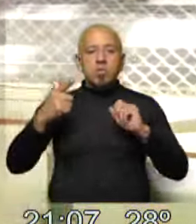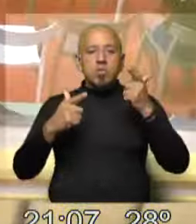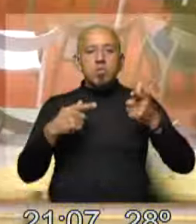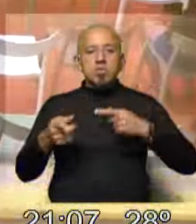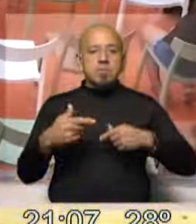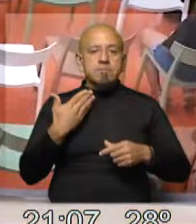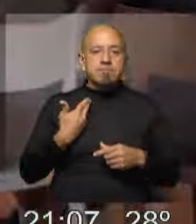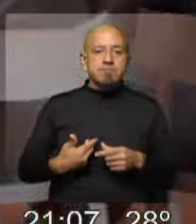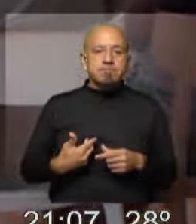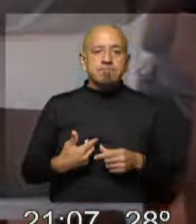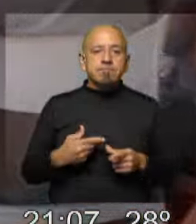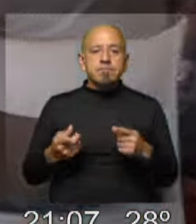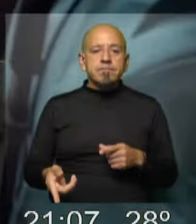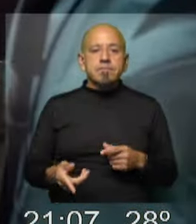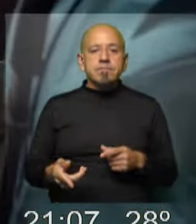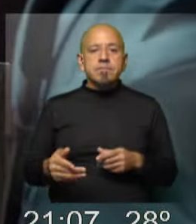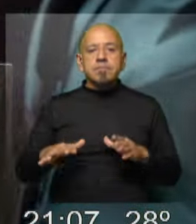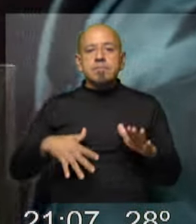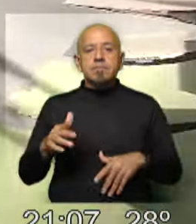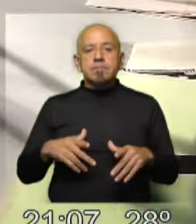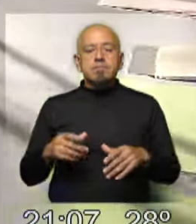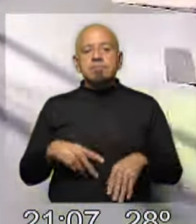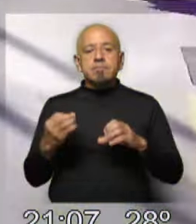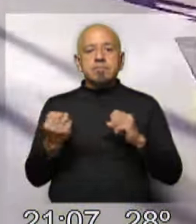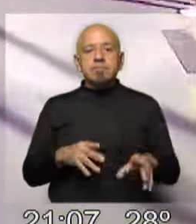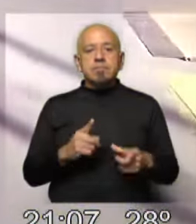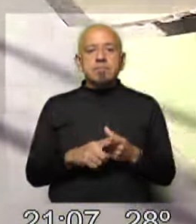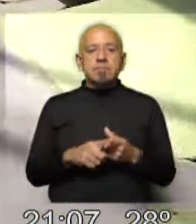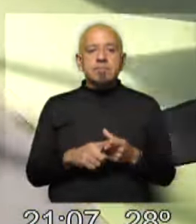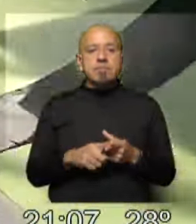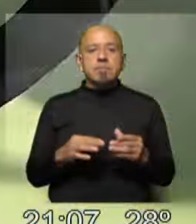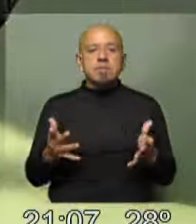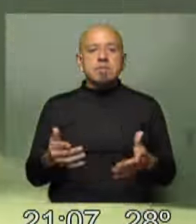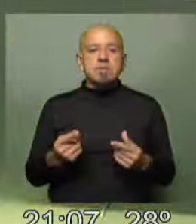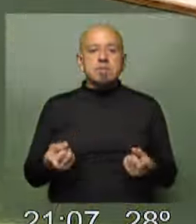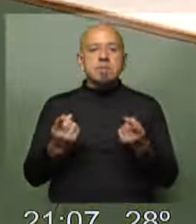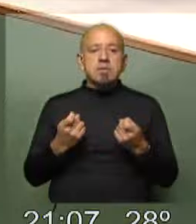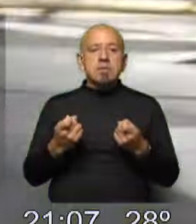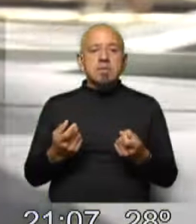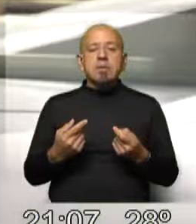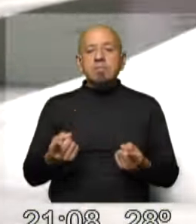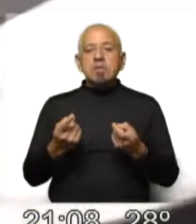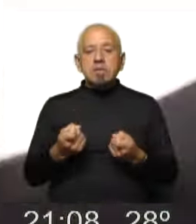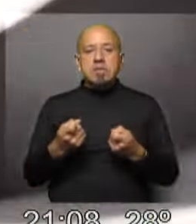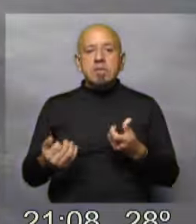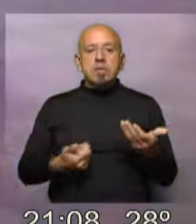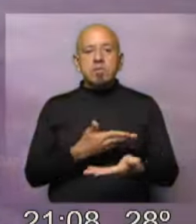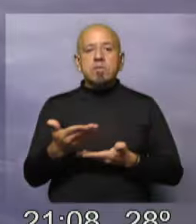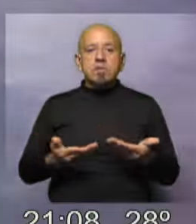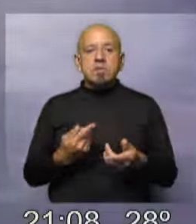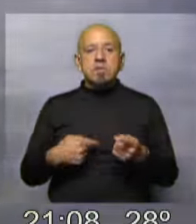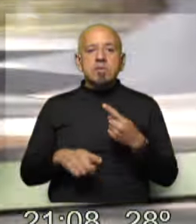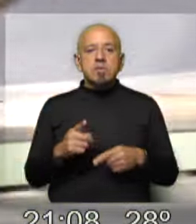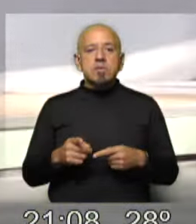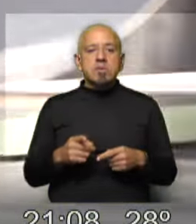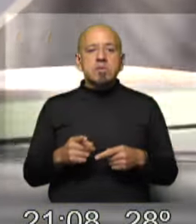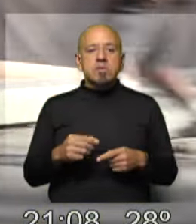lamentablemente Hubo un tiempo que que estuvo bante abandonado una zona que además precisa la convivencia precisa la gente y y la gente